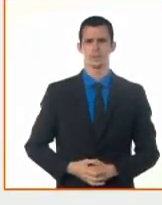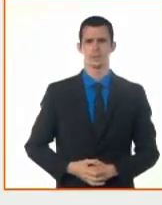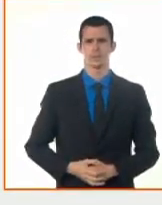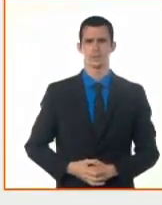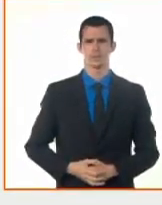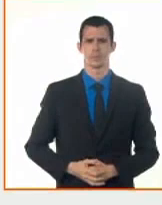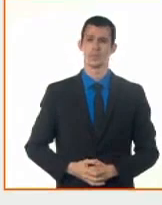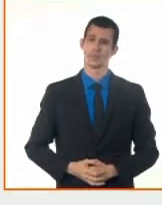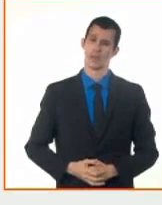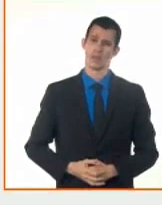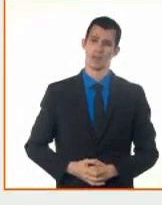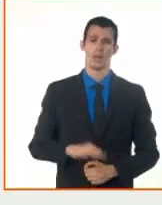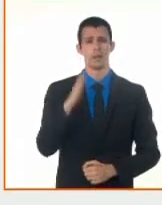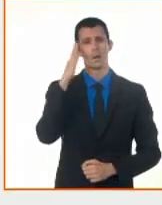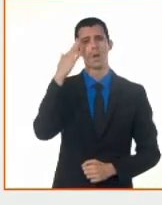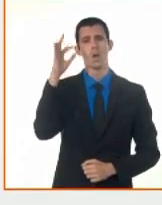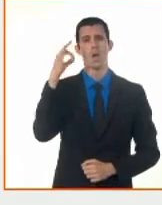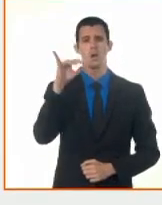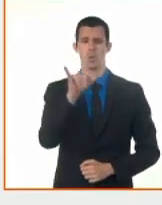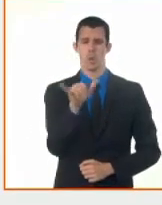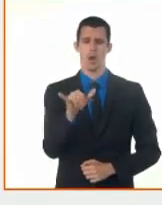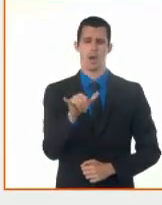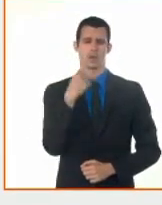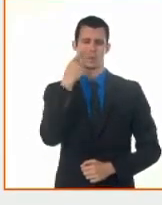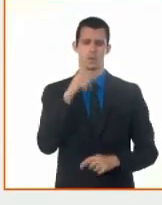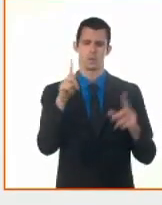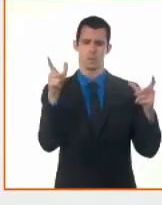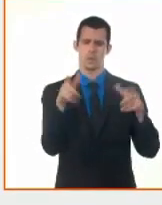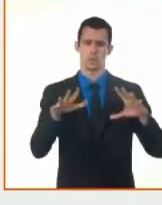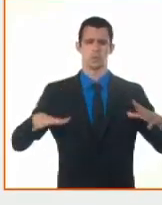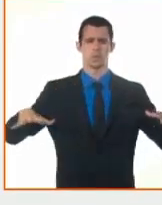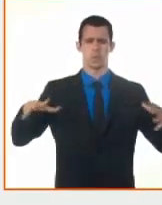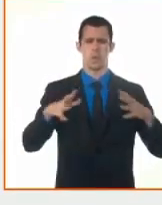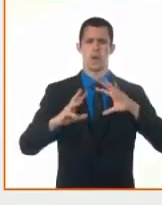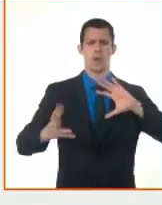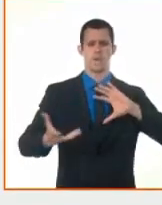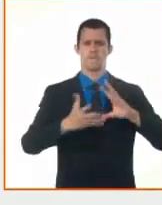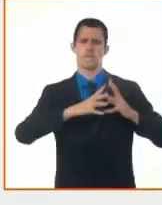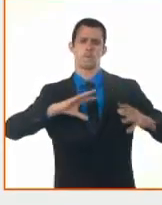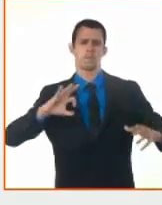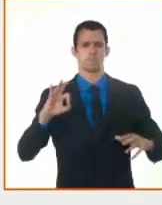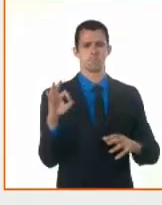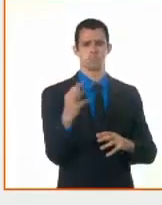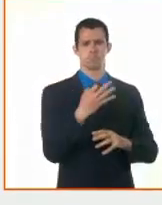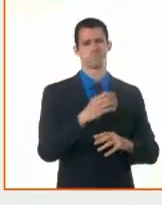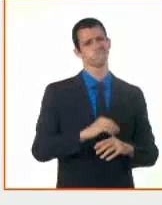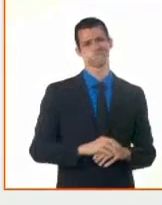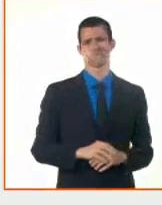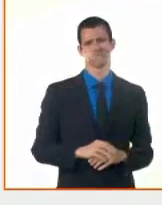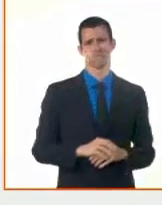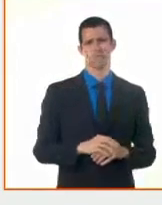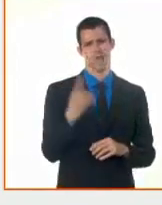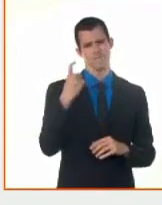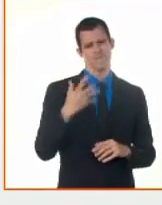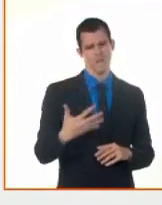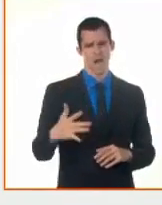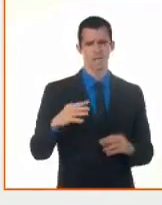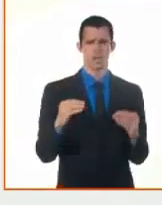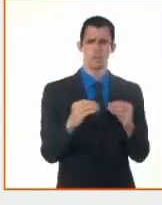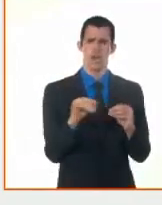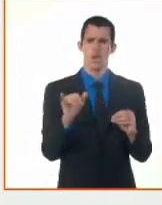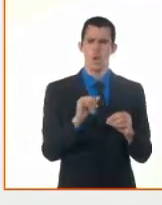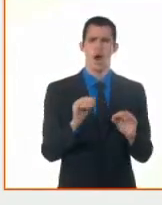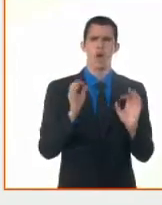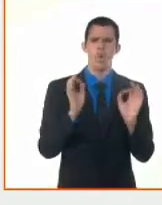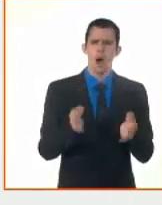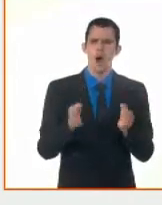seguir reformulandose necesita que se saque del cansancio en el cual está